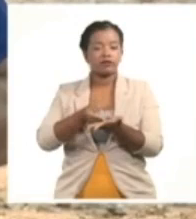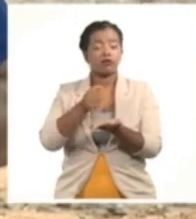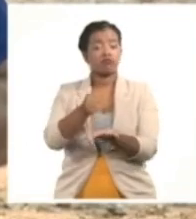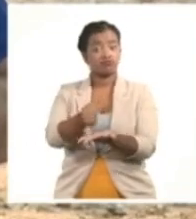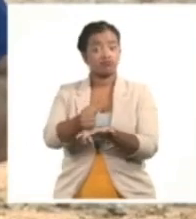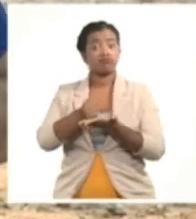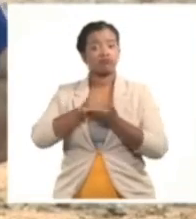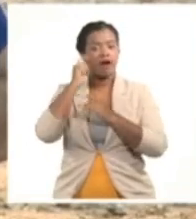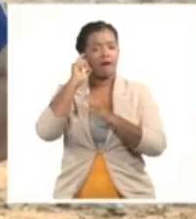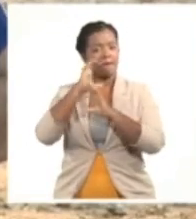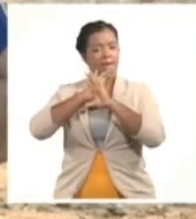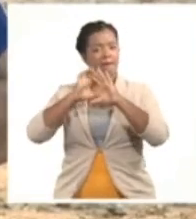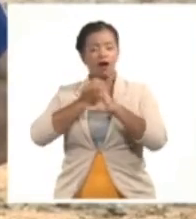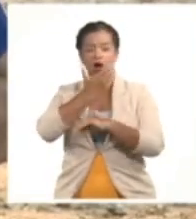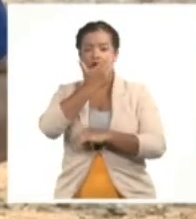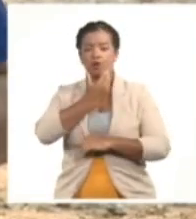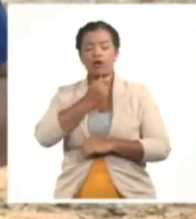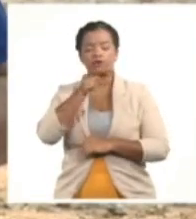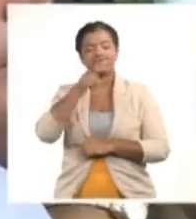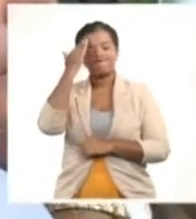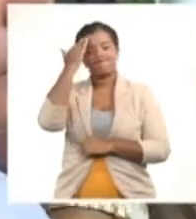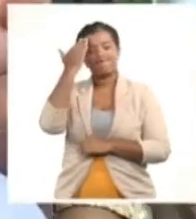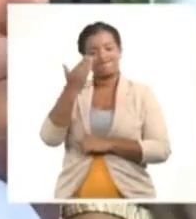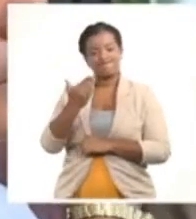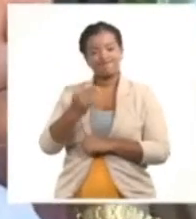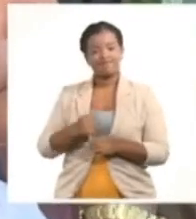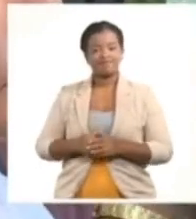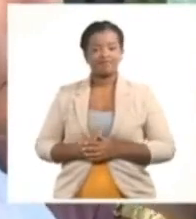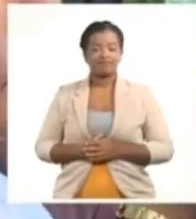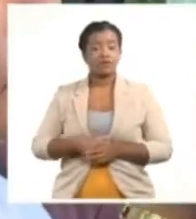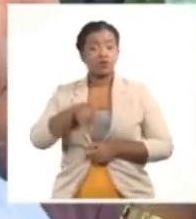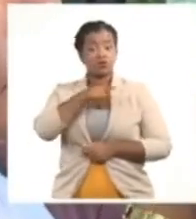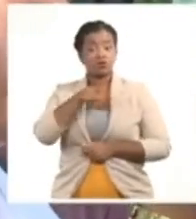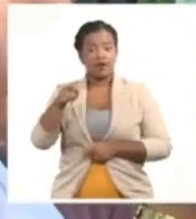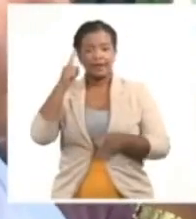inteligencia están analizando